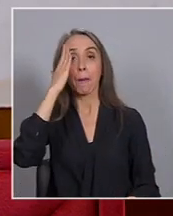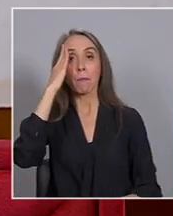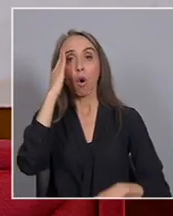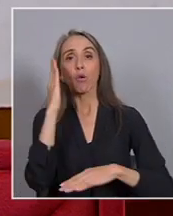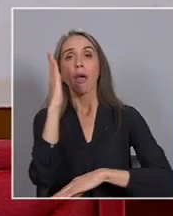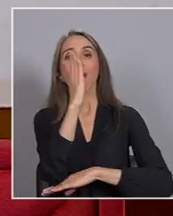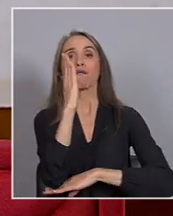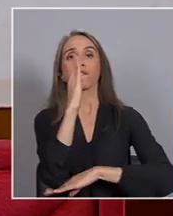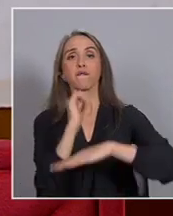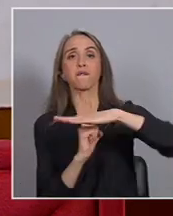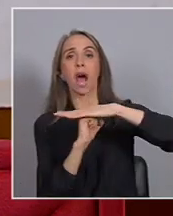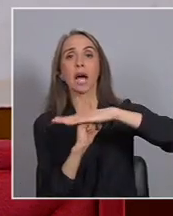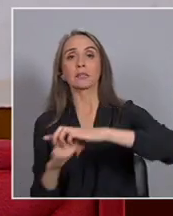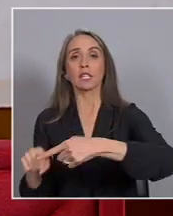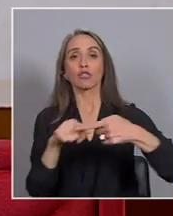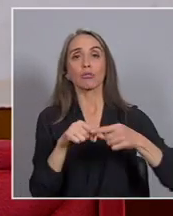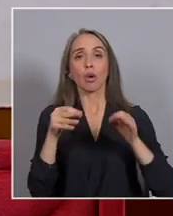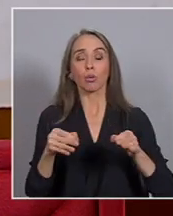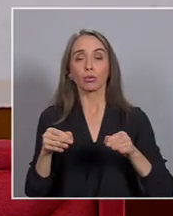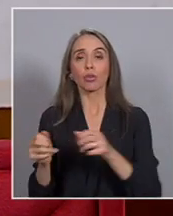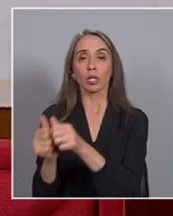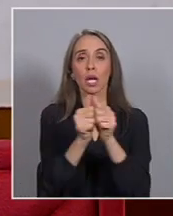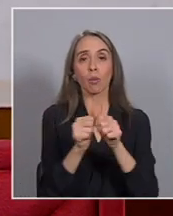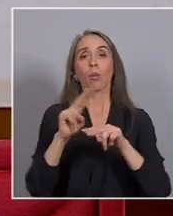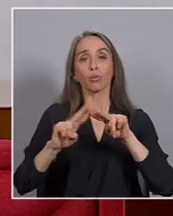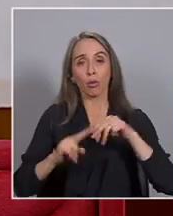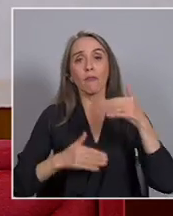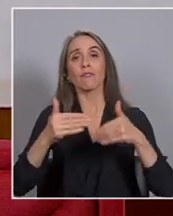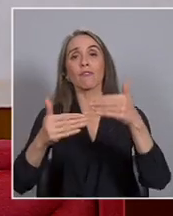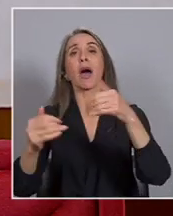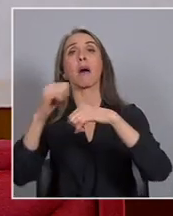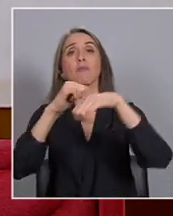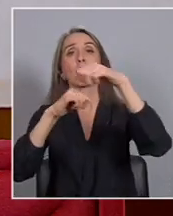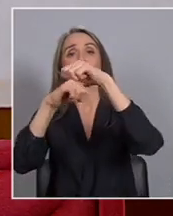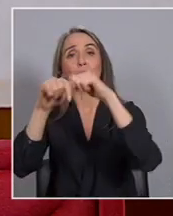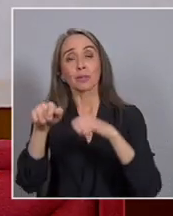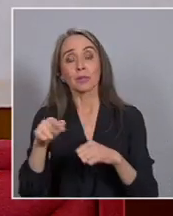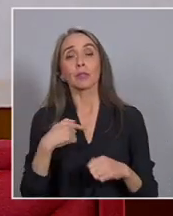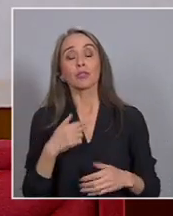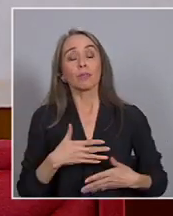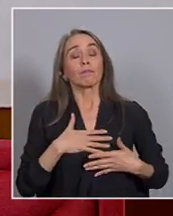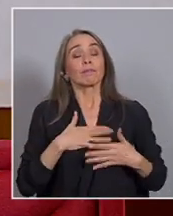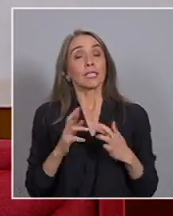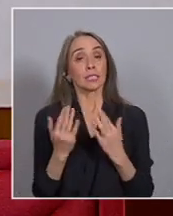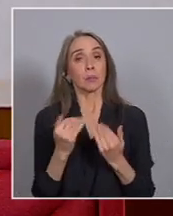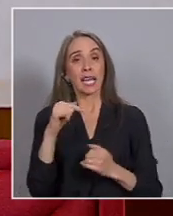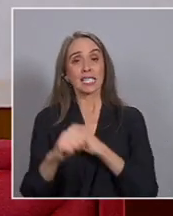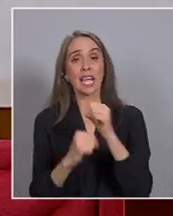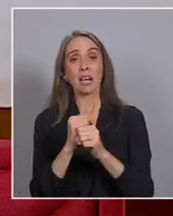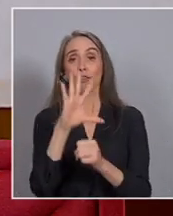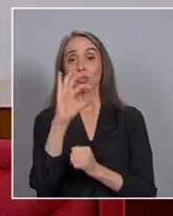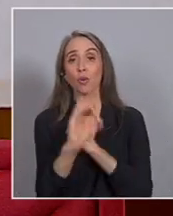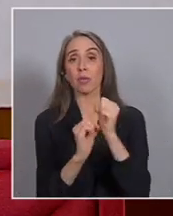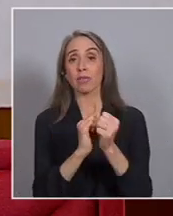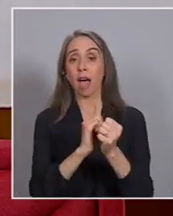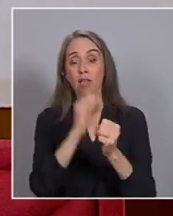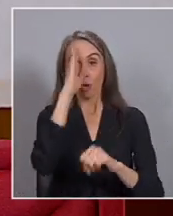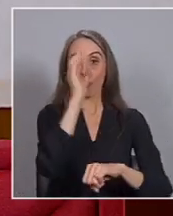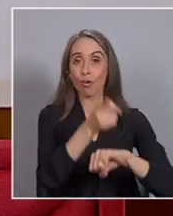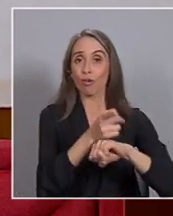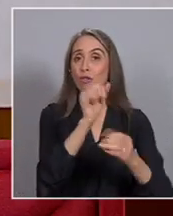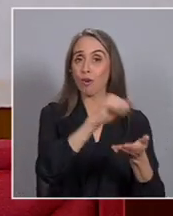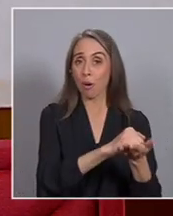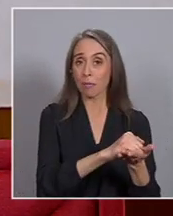sociedad justa que vamos a construir en conjunto. Y me anima la esperanza de que este aniversario seamos capaces de tener una mirada